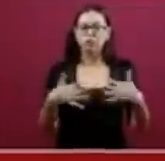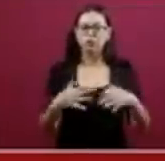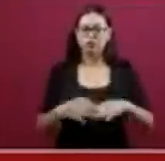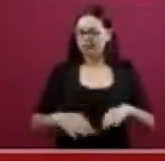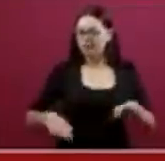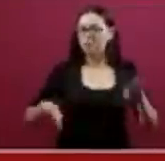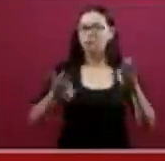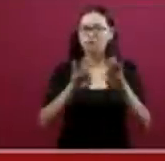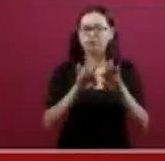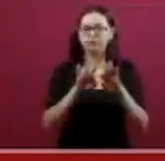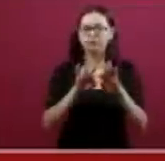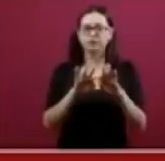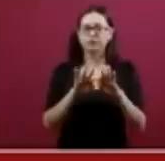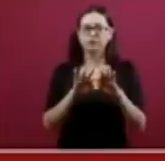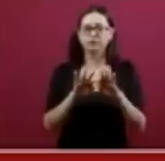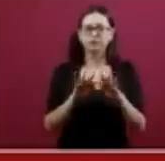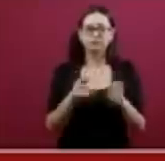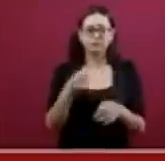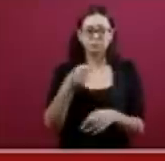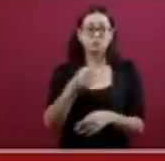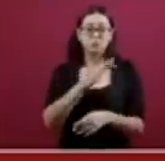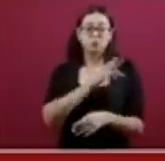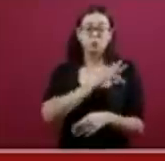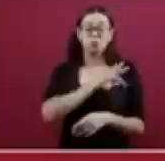puede influir mucho